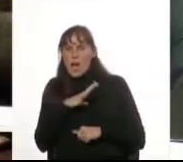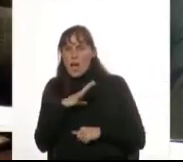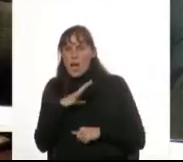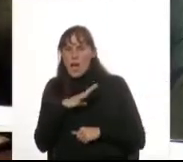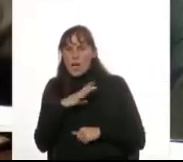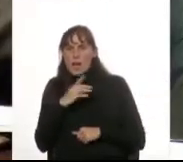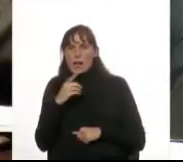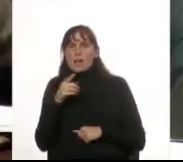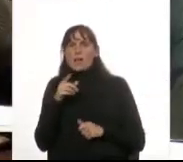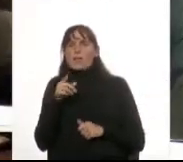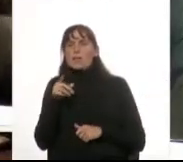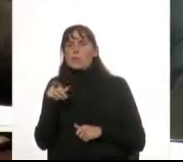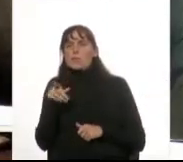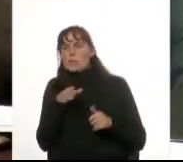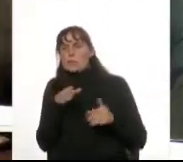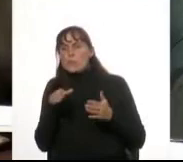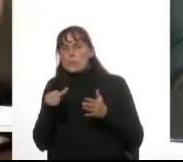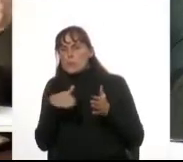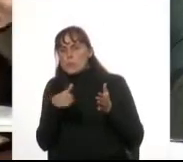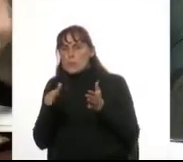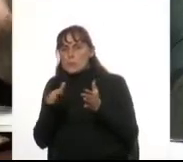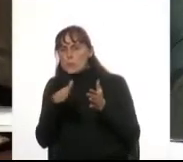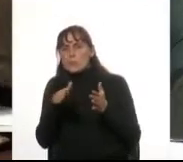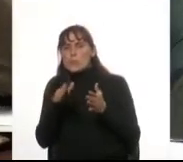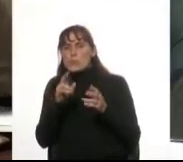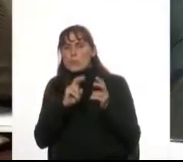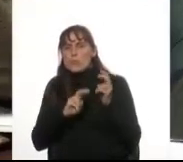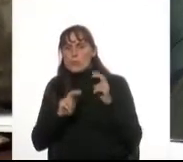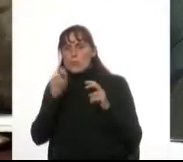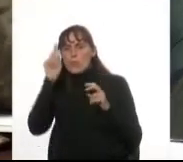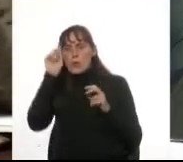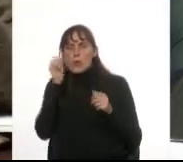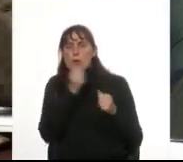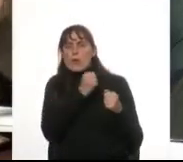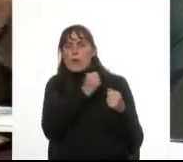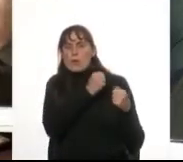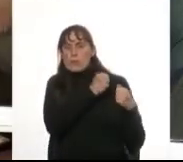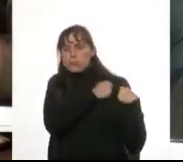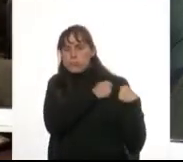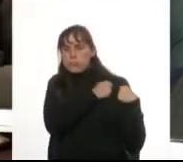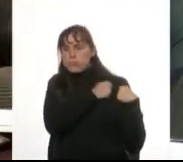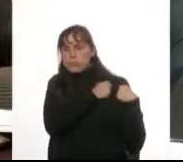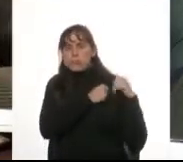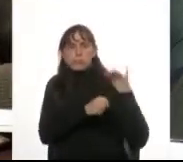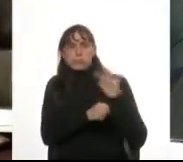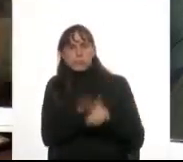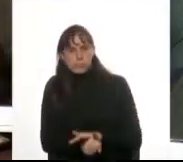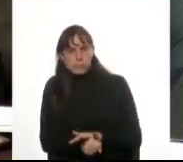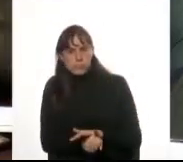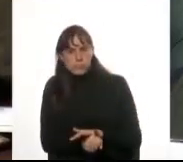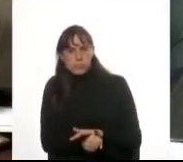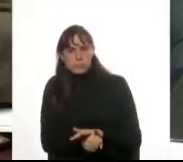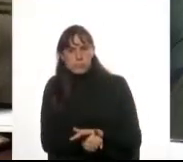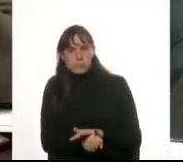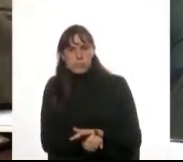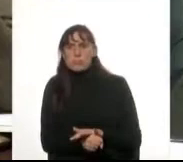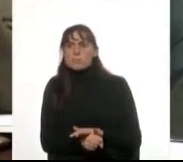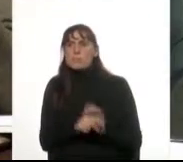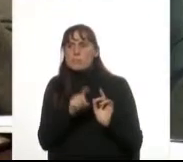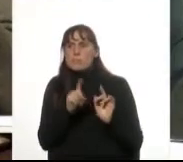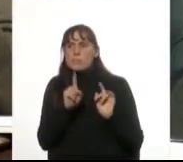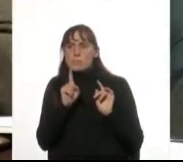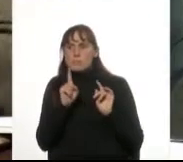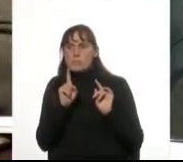tiene otro camino que el aparato represivo quede incólume y a la vista, hasta con